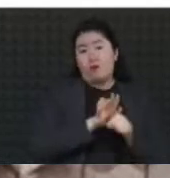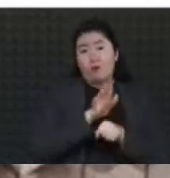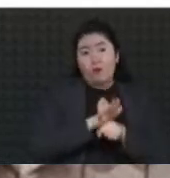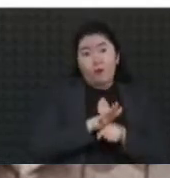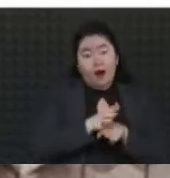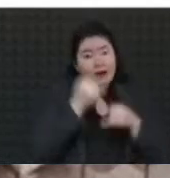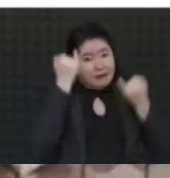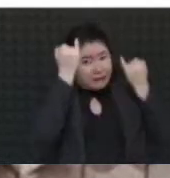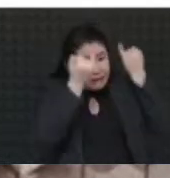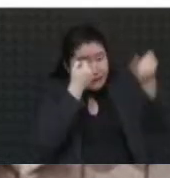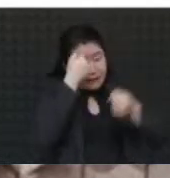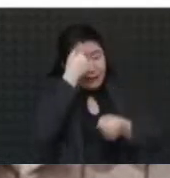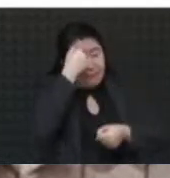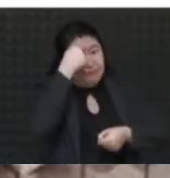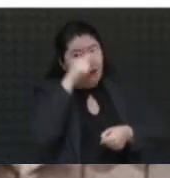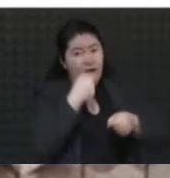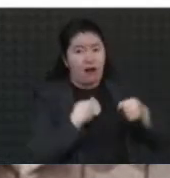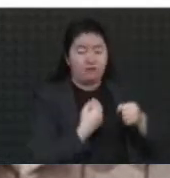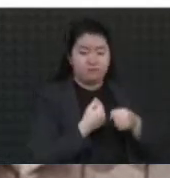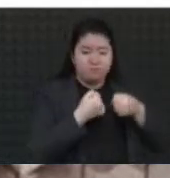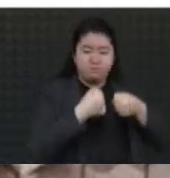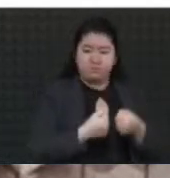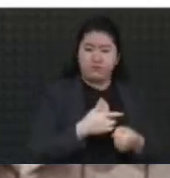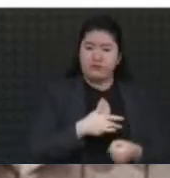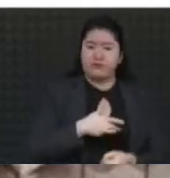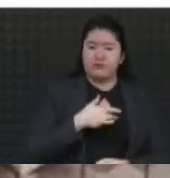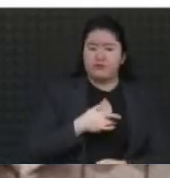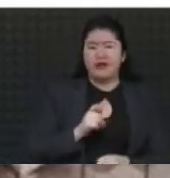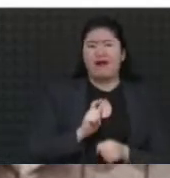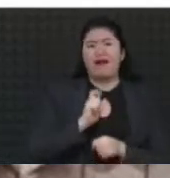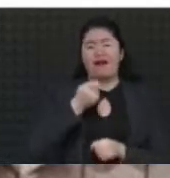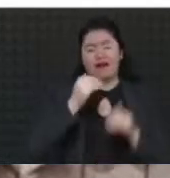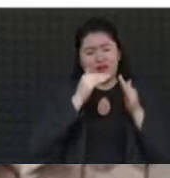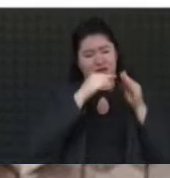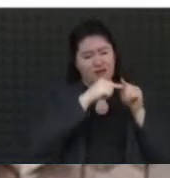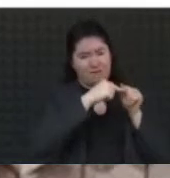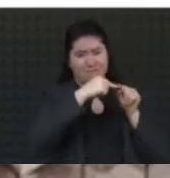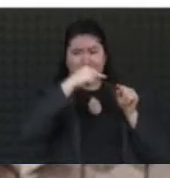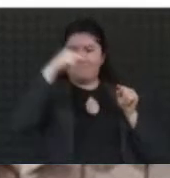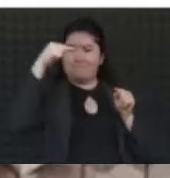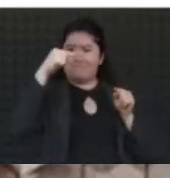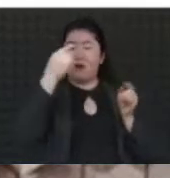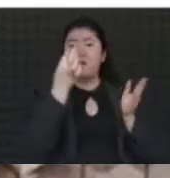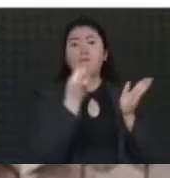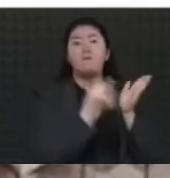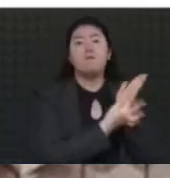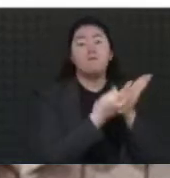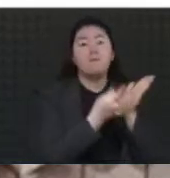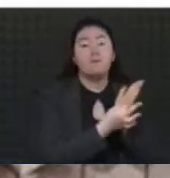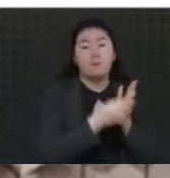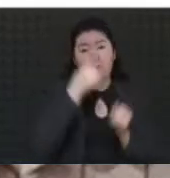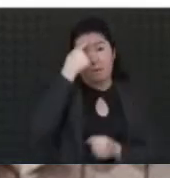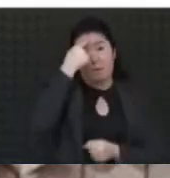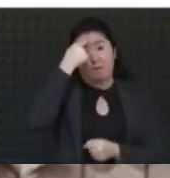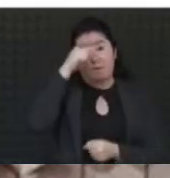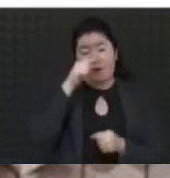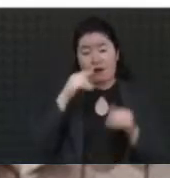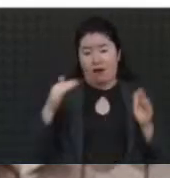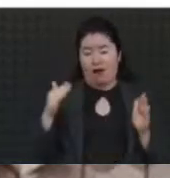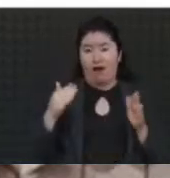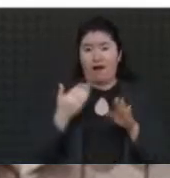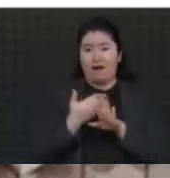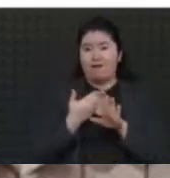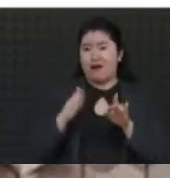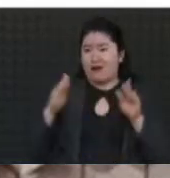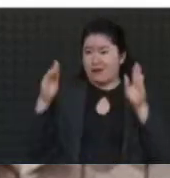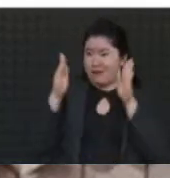consiste? Diagonales de puntales metálicos que reducen el claro, es decir, la distancia